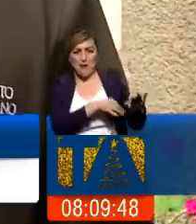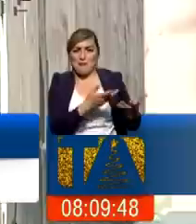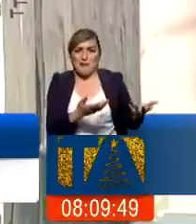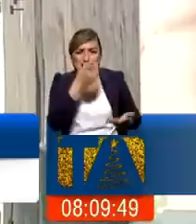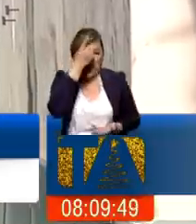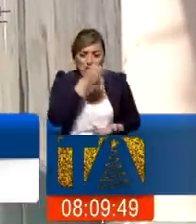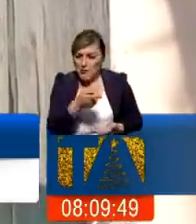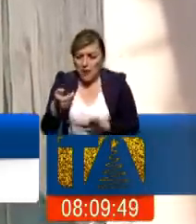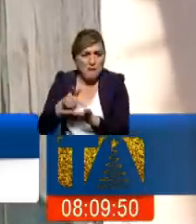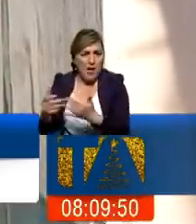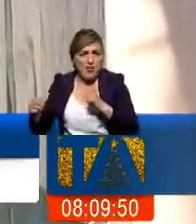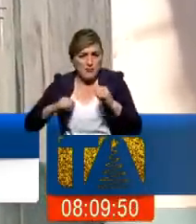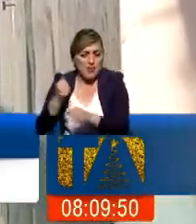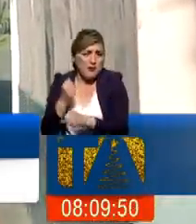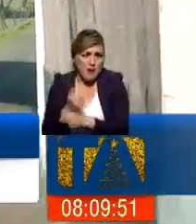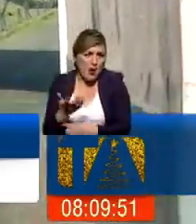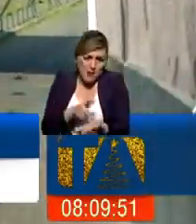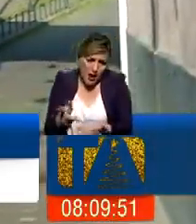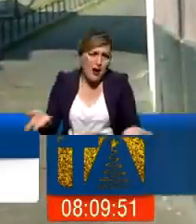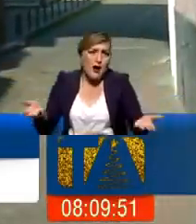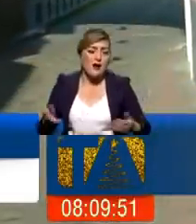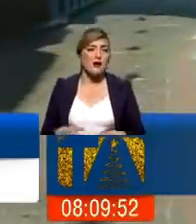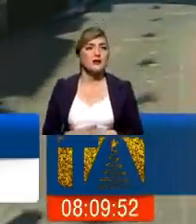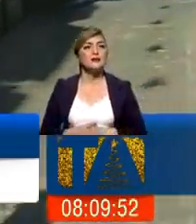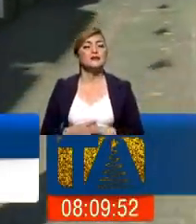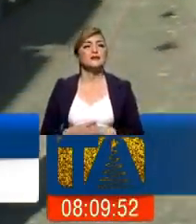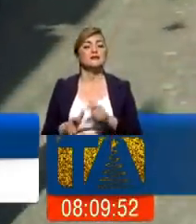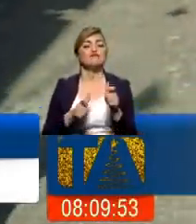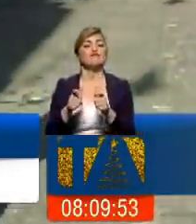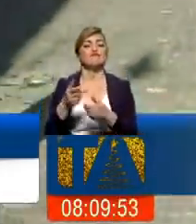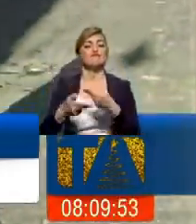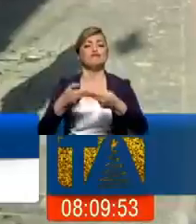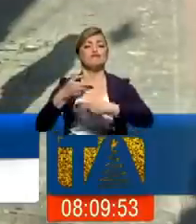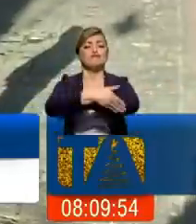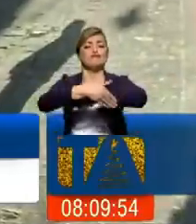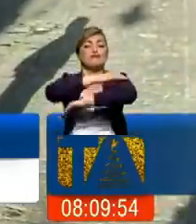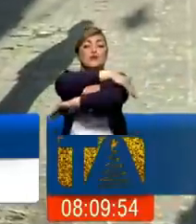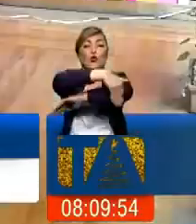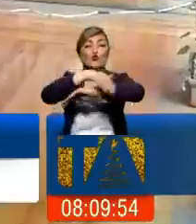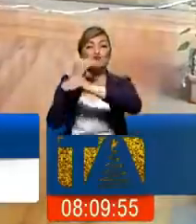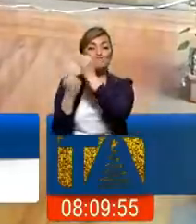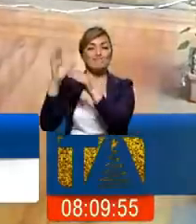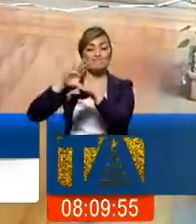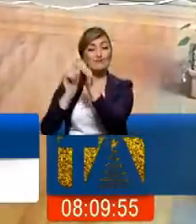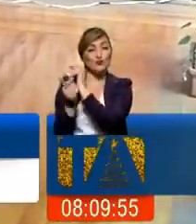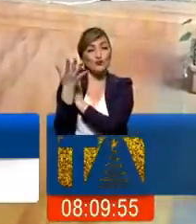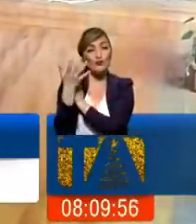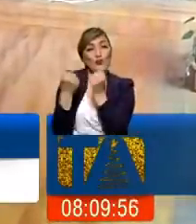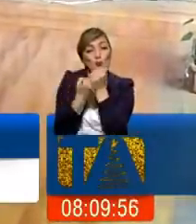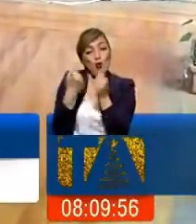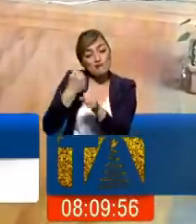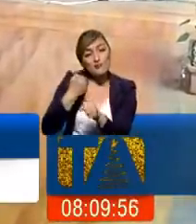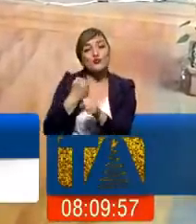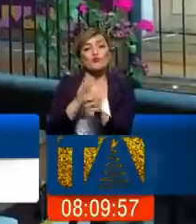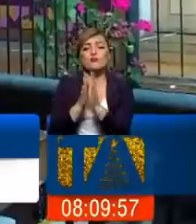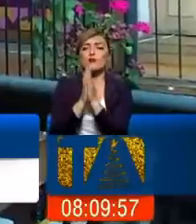de la deuda. La comunidad de La Ronda y emprendedores que tienen su negocio en esta tradicional calle del centro histórico apoyan la labor de Quito Eterno y